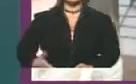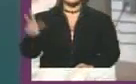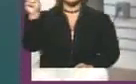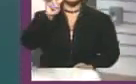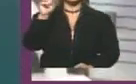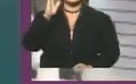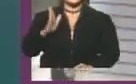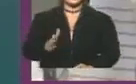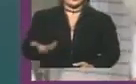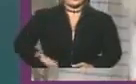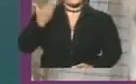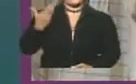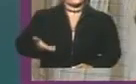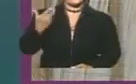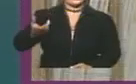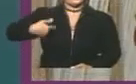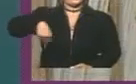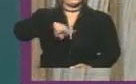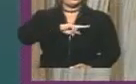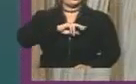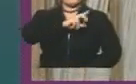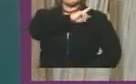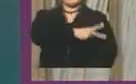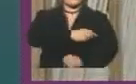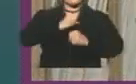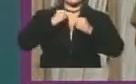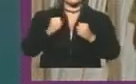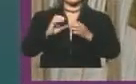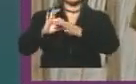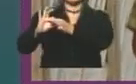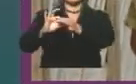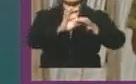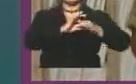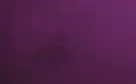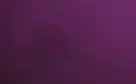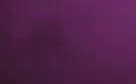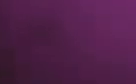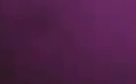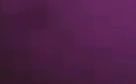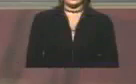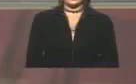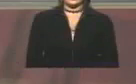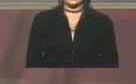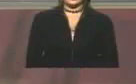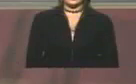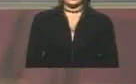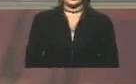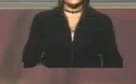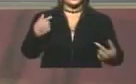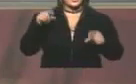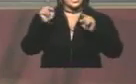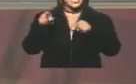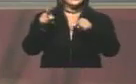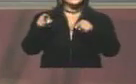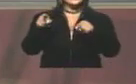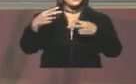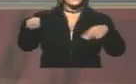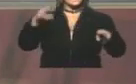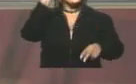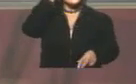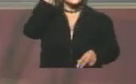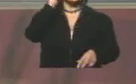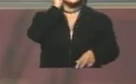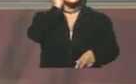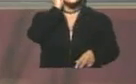este momento, es importantísima para fortalecernos desde nosotros mismos. Allí teníamos a la maestra y